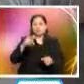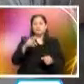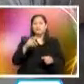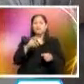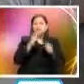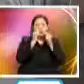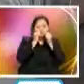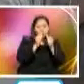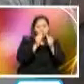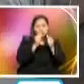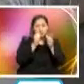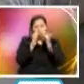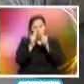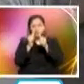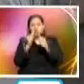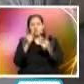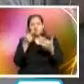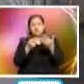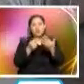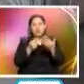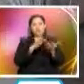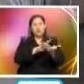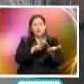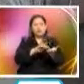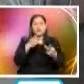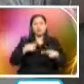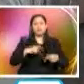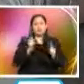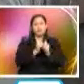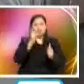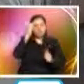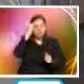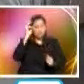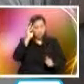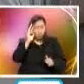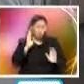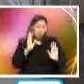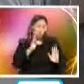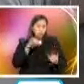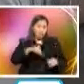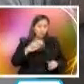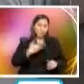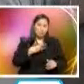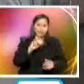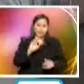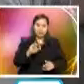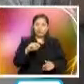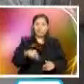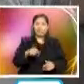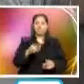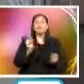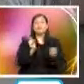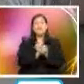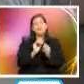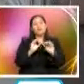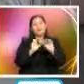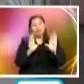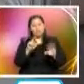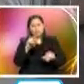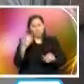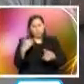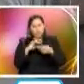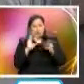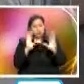se encarga de brindar estos servicios a personas con síndrome de Down y que, bueno, está aquí en la Ciudad de México y que también, claro está, como